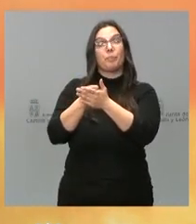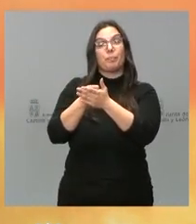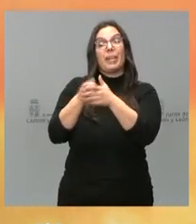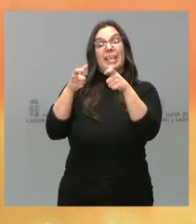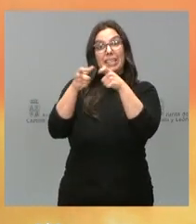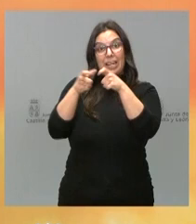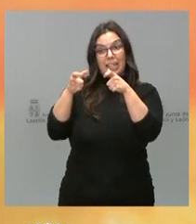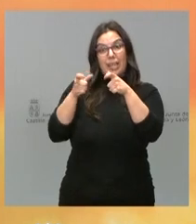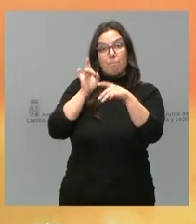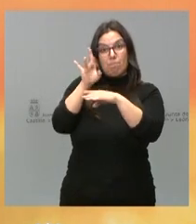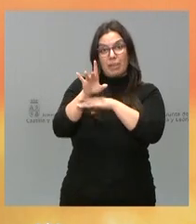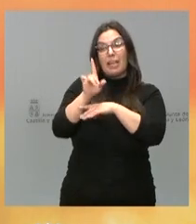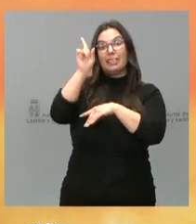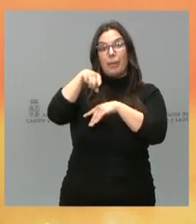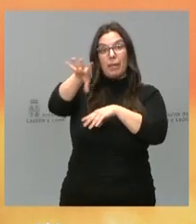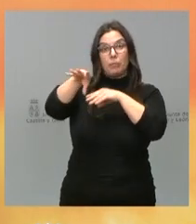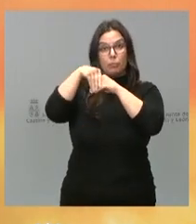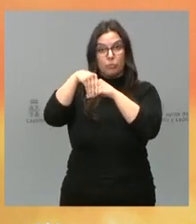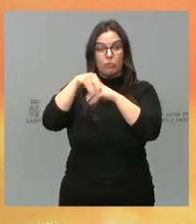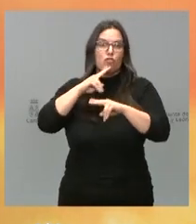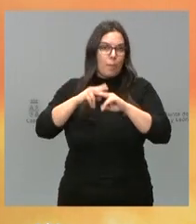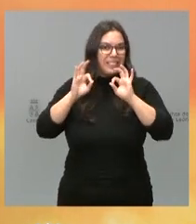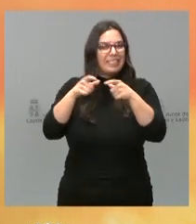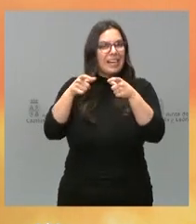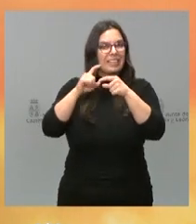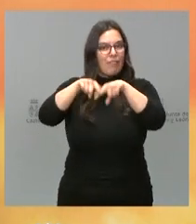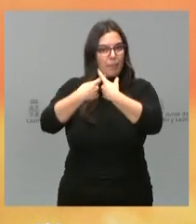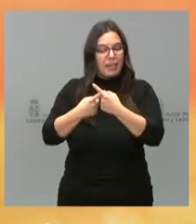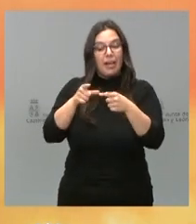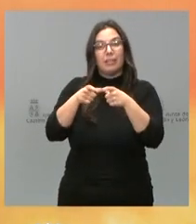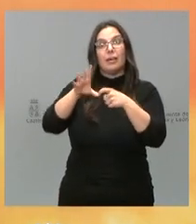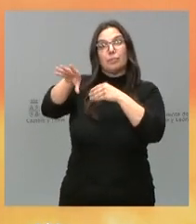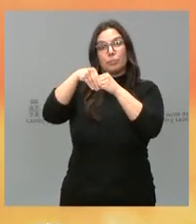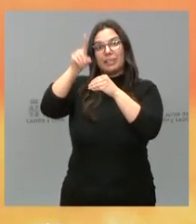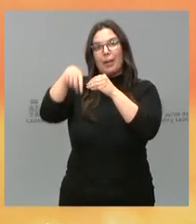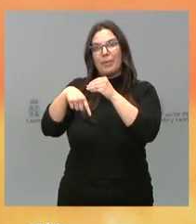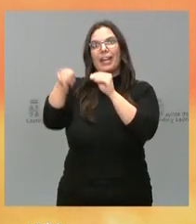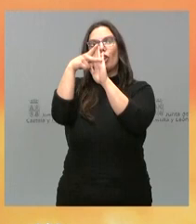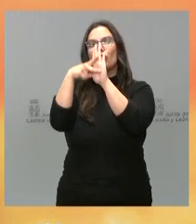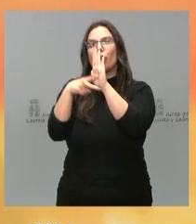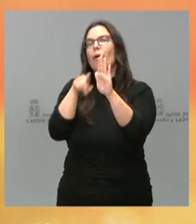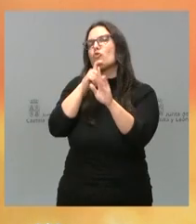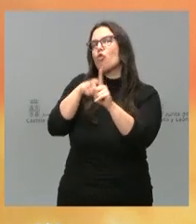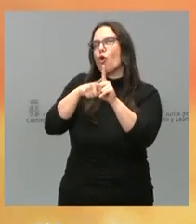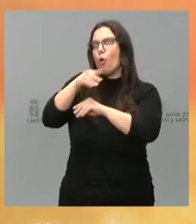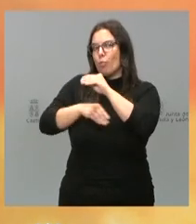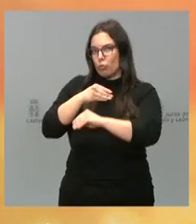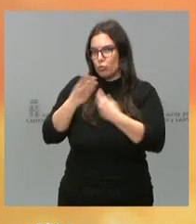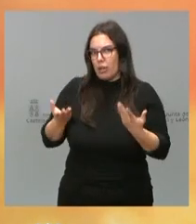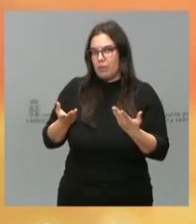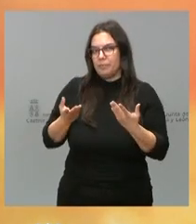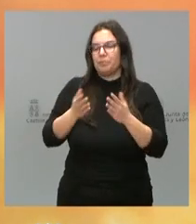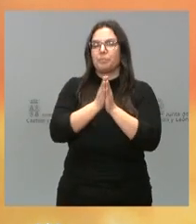con esa tarjeta familia la denominamos así llevarán las instrucciones de uso de esta tarjeta